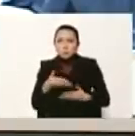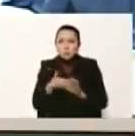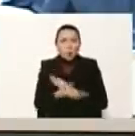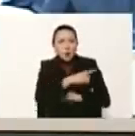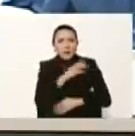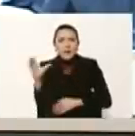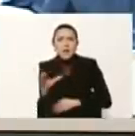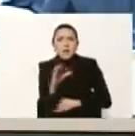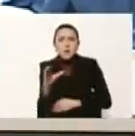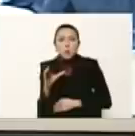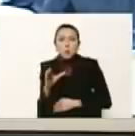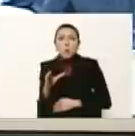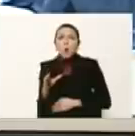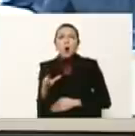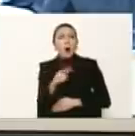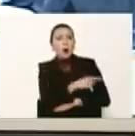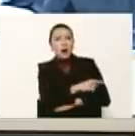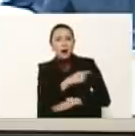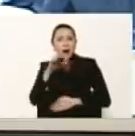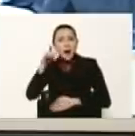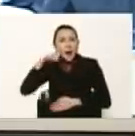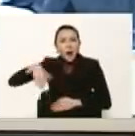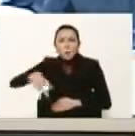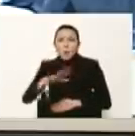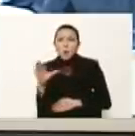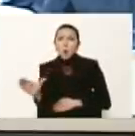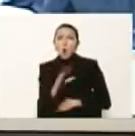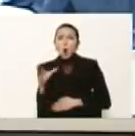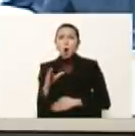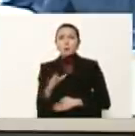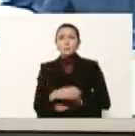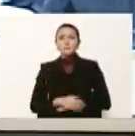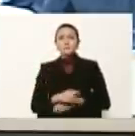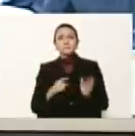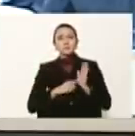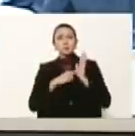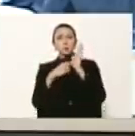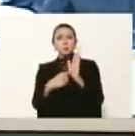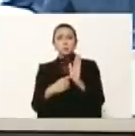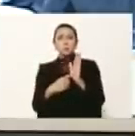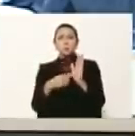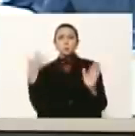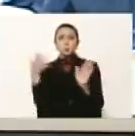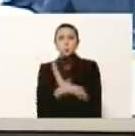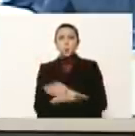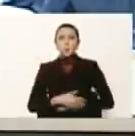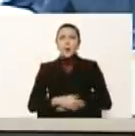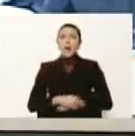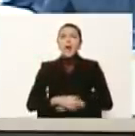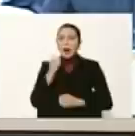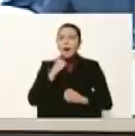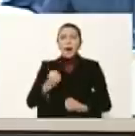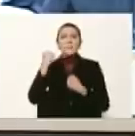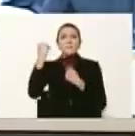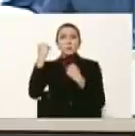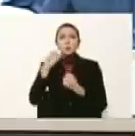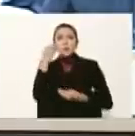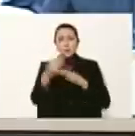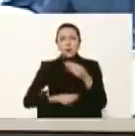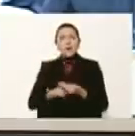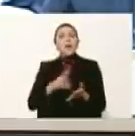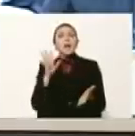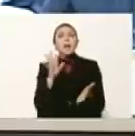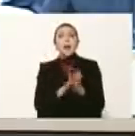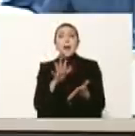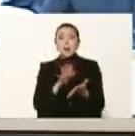Colombia, donde el pueblo colombiano salió masivamente a protestar